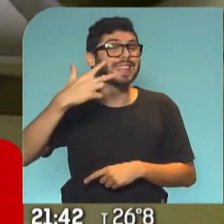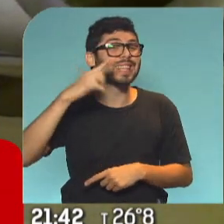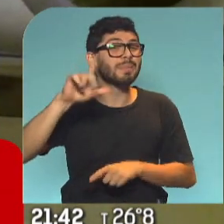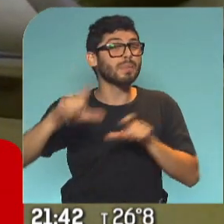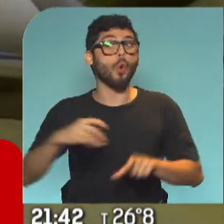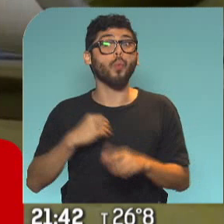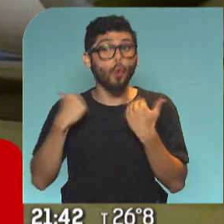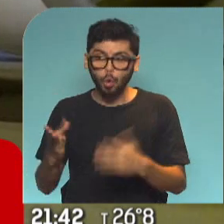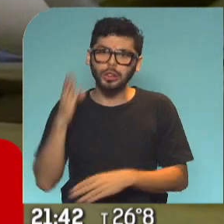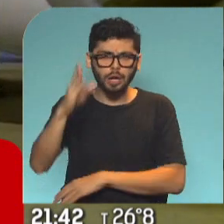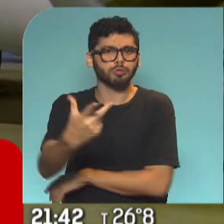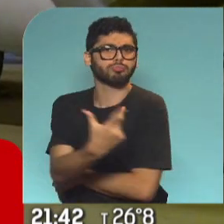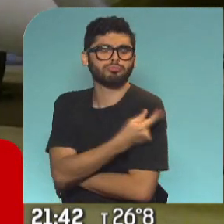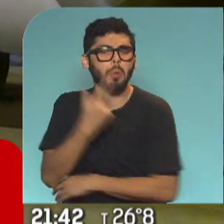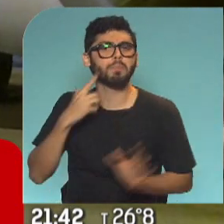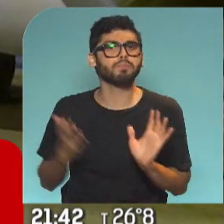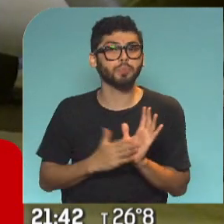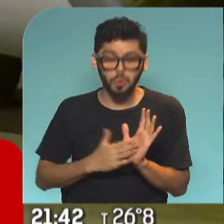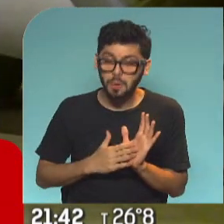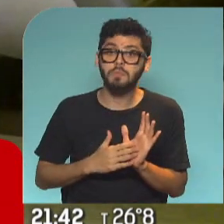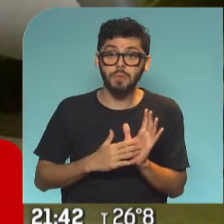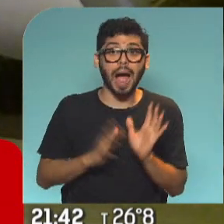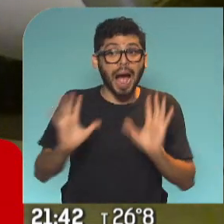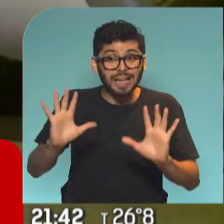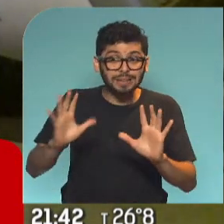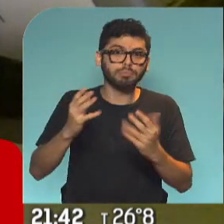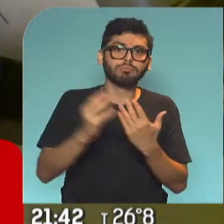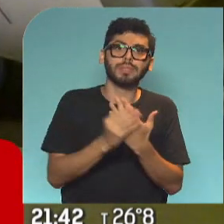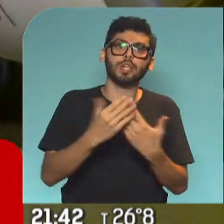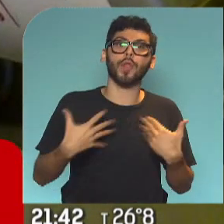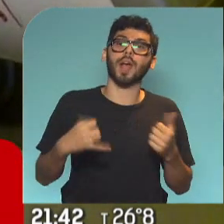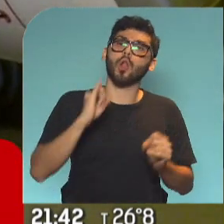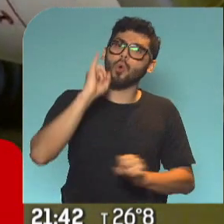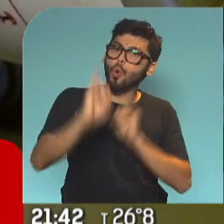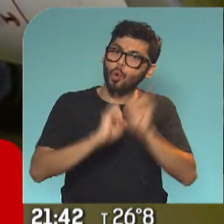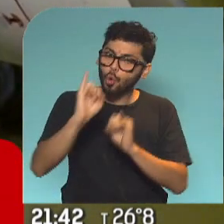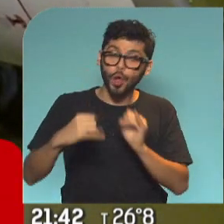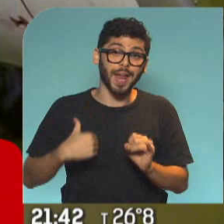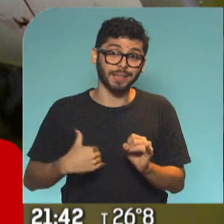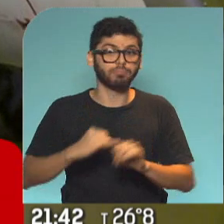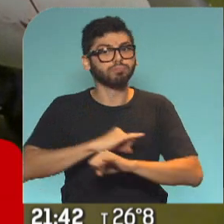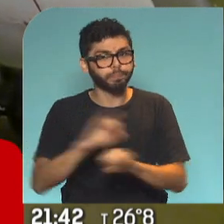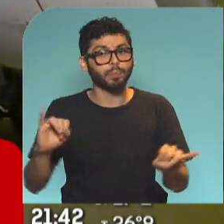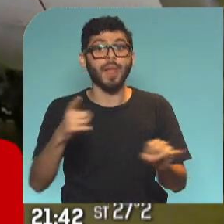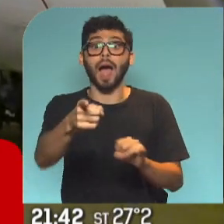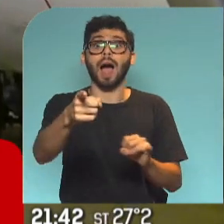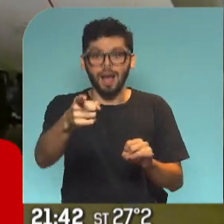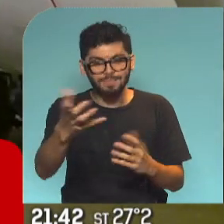voluntarios. Esto explicaron en su momento desde el Ministerio de Salud de la Argentina. Bueno, ahí va.